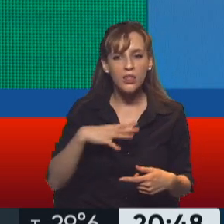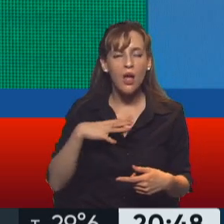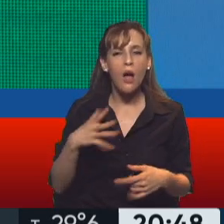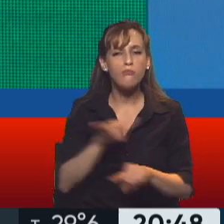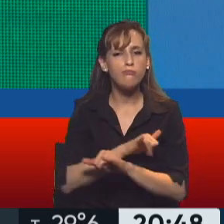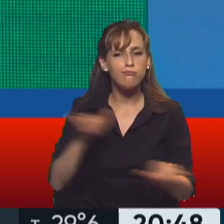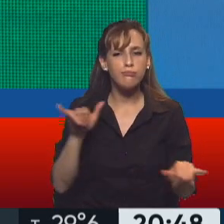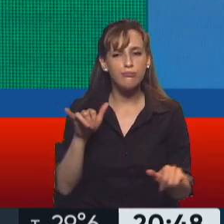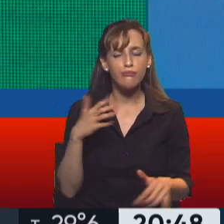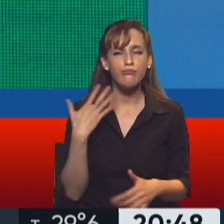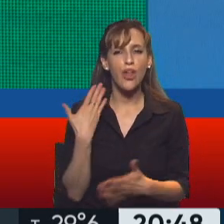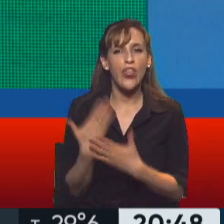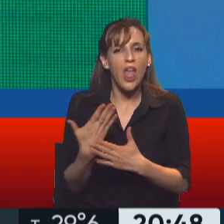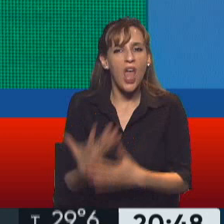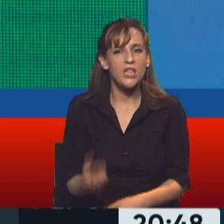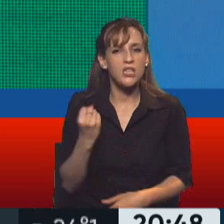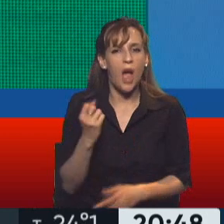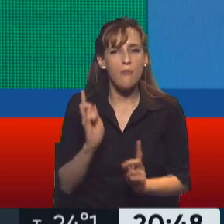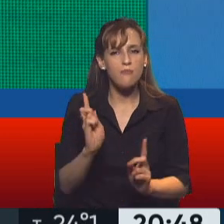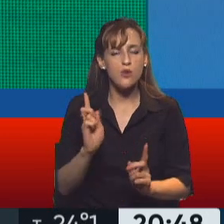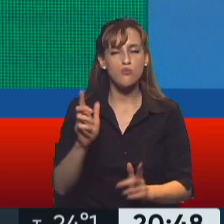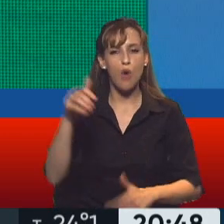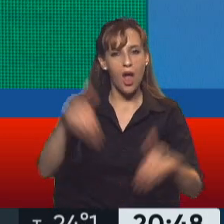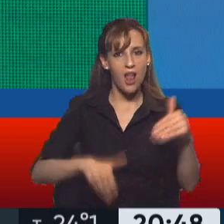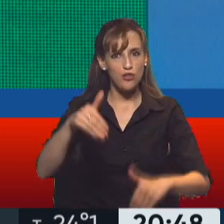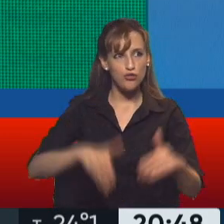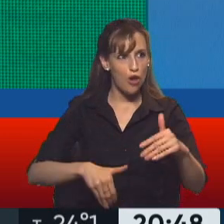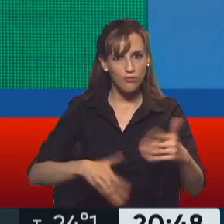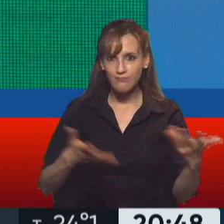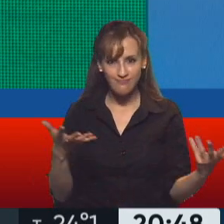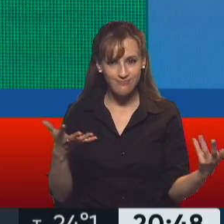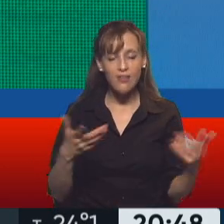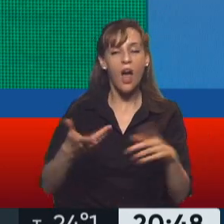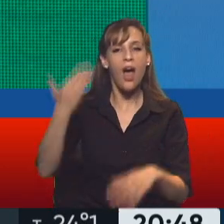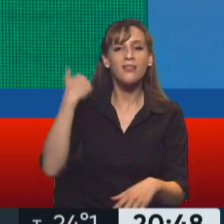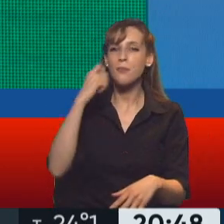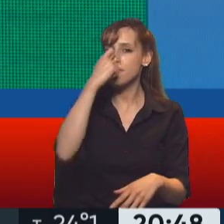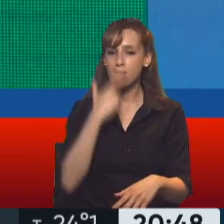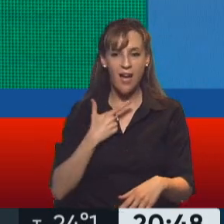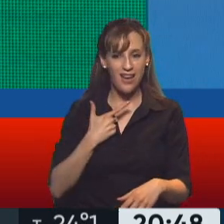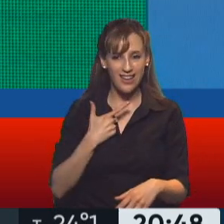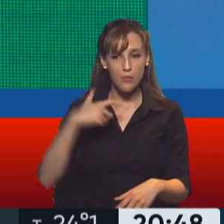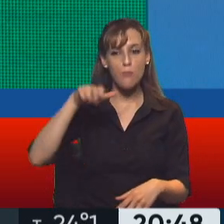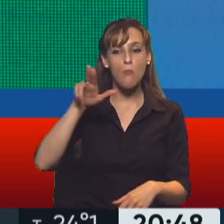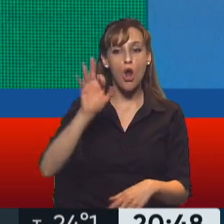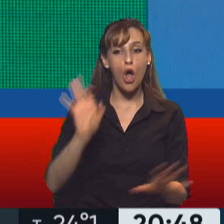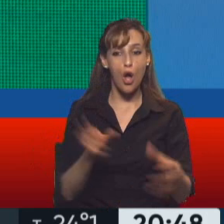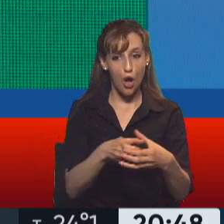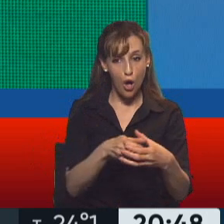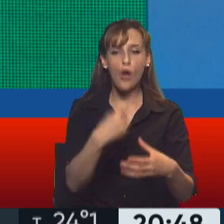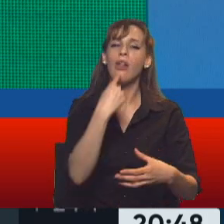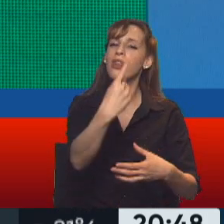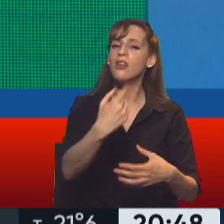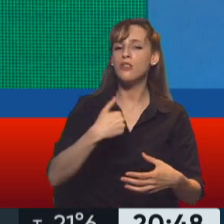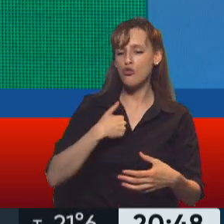derecha jugando en las elecciones. Sí. Recordarán ustedes que el PRO Macri se presentó en 2015 como si fuese una fuerza progresista.